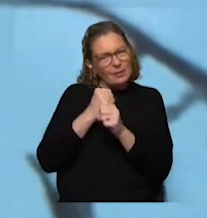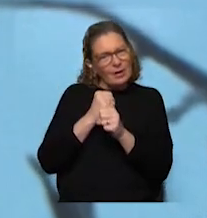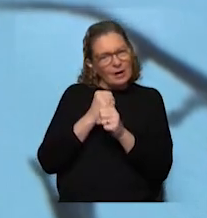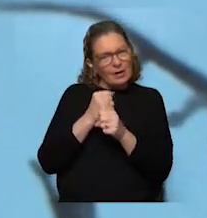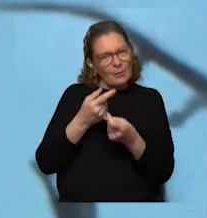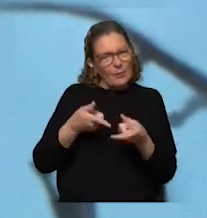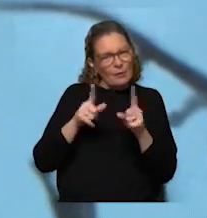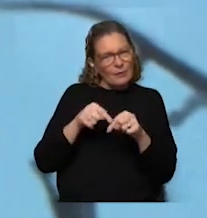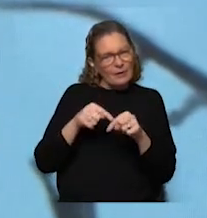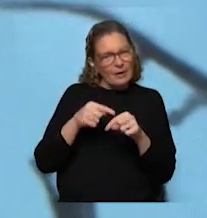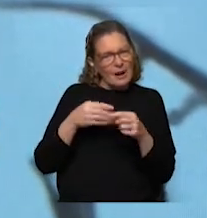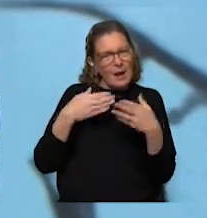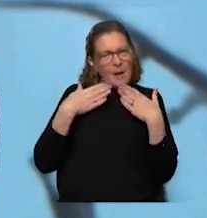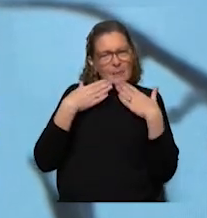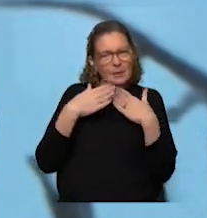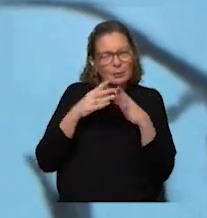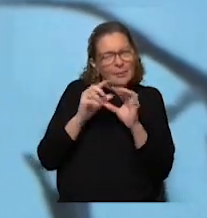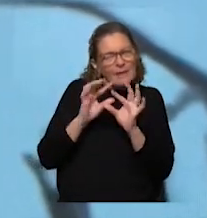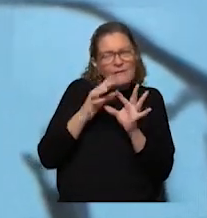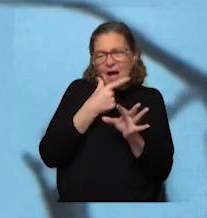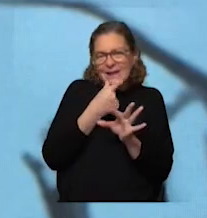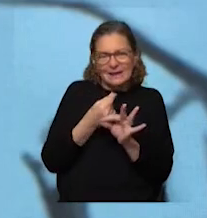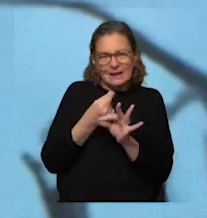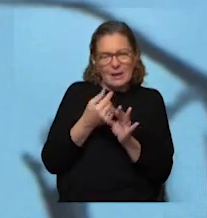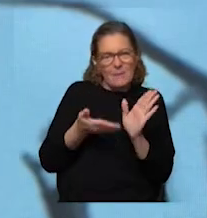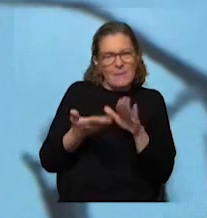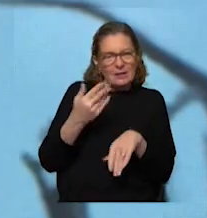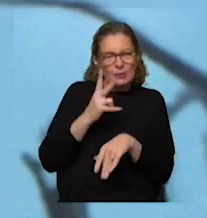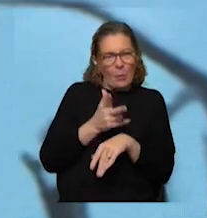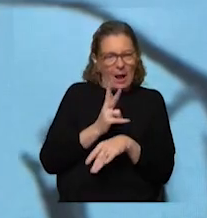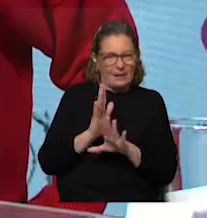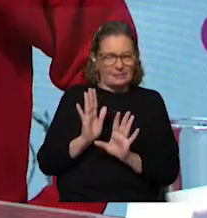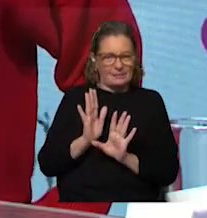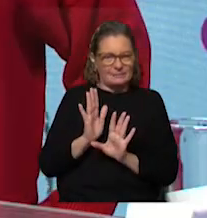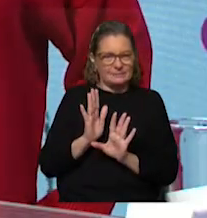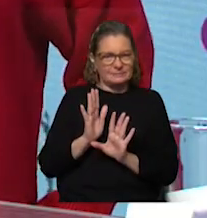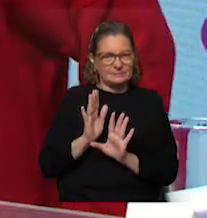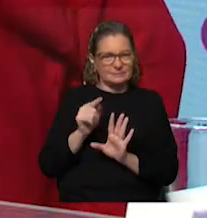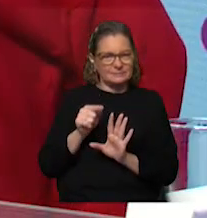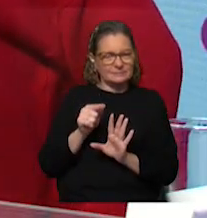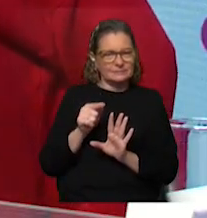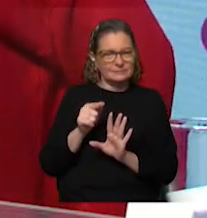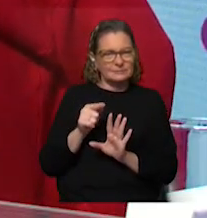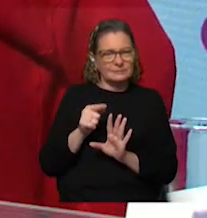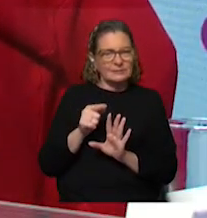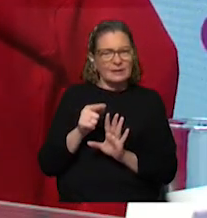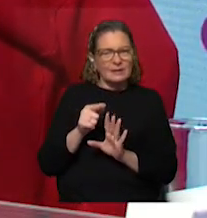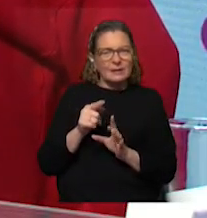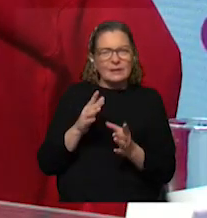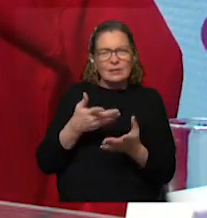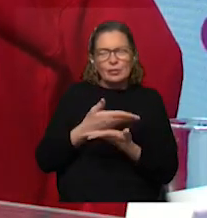volver a preguntas menos sofisticadas y mucho más humanas viste en este momento de